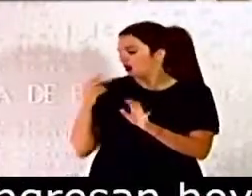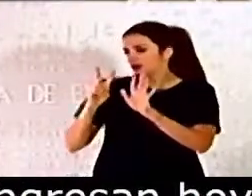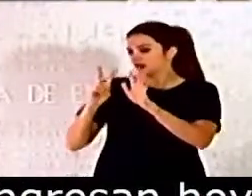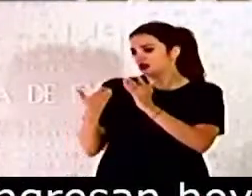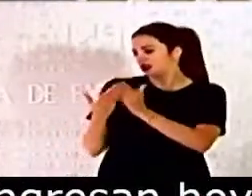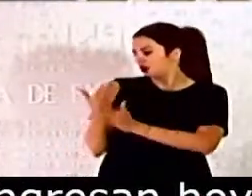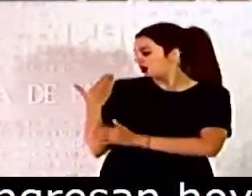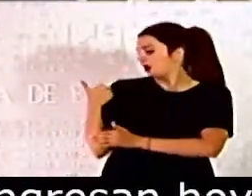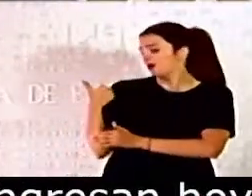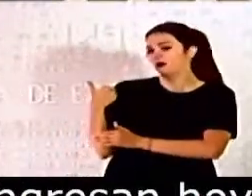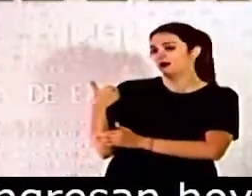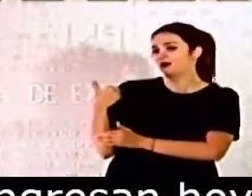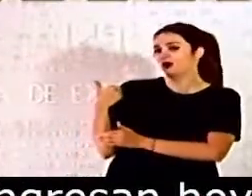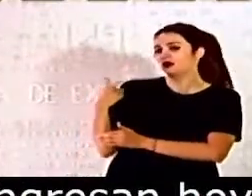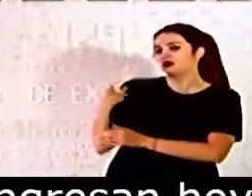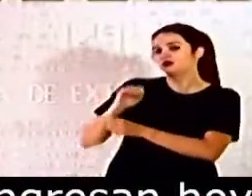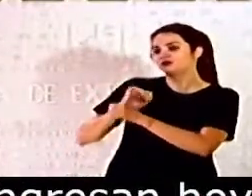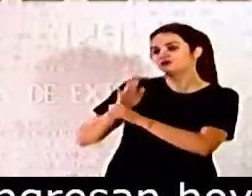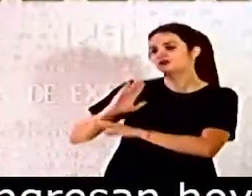días.